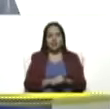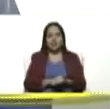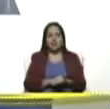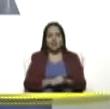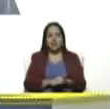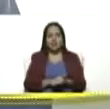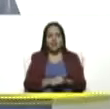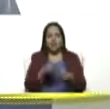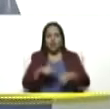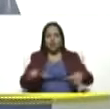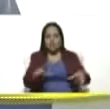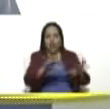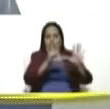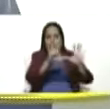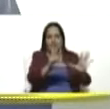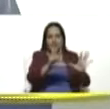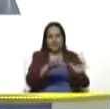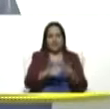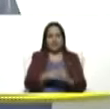10º puesto.